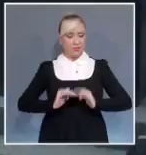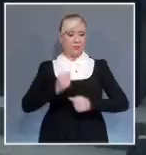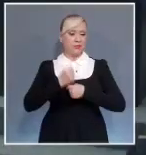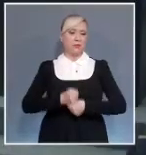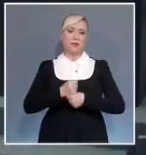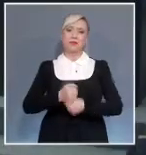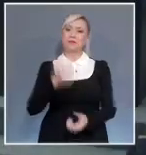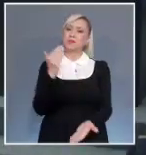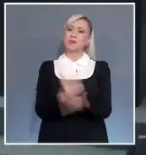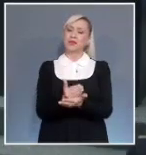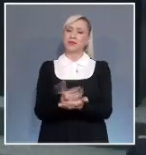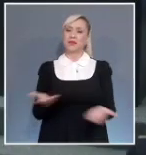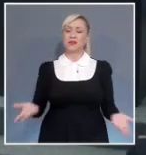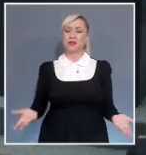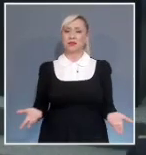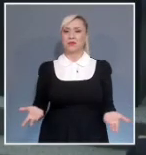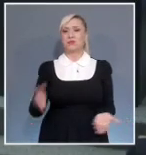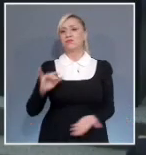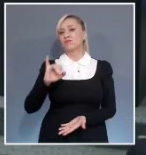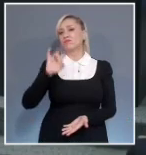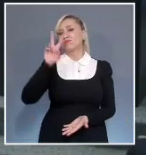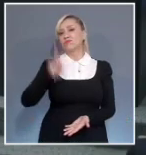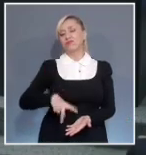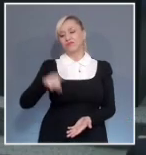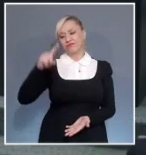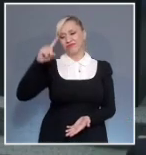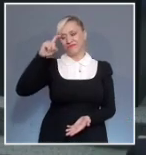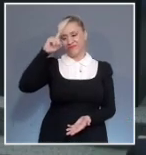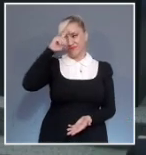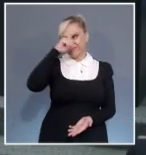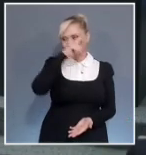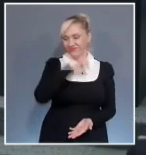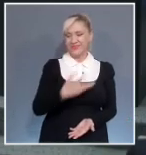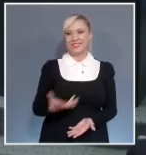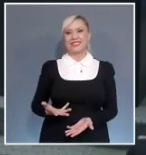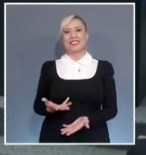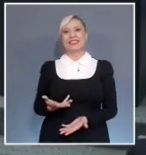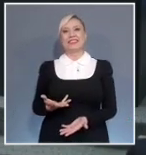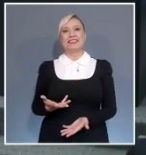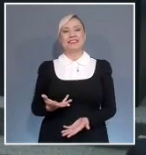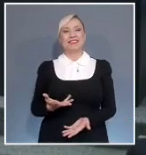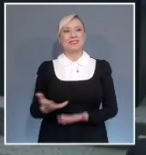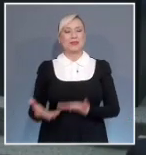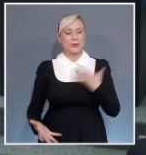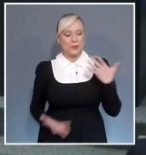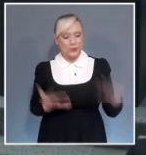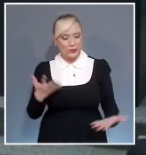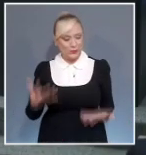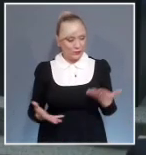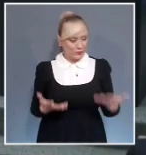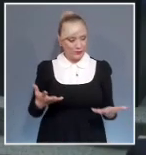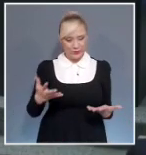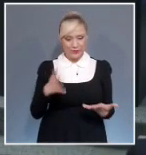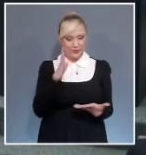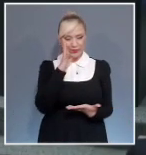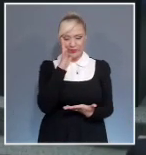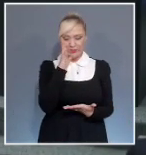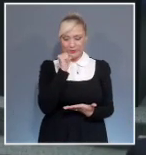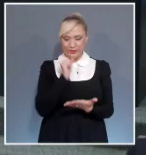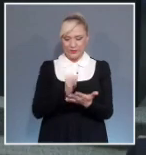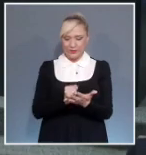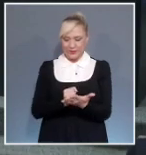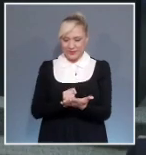de una cuestión polémica y tanto que no solamente se da esta polémica en nuestro